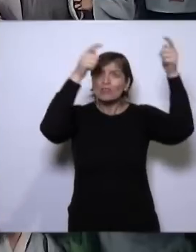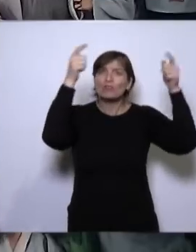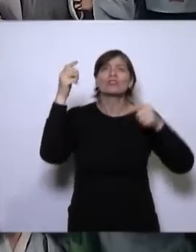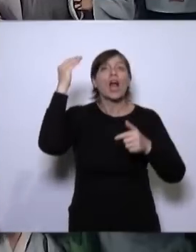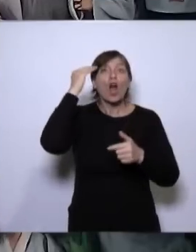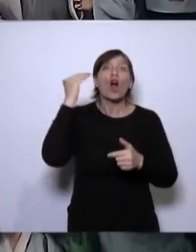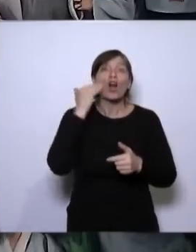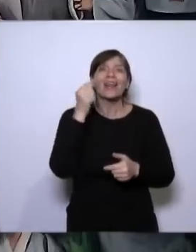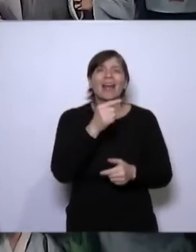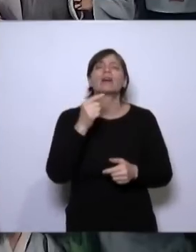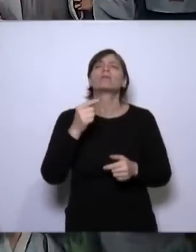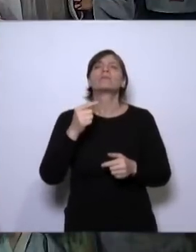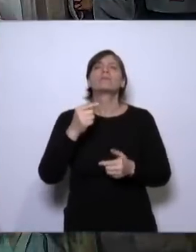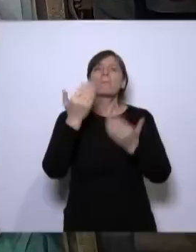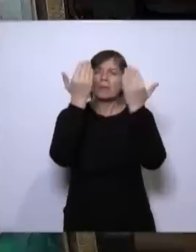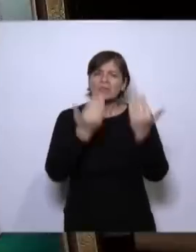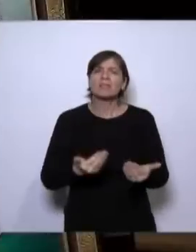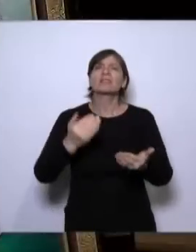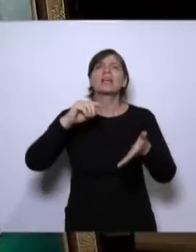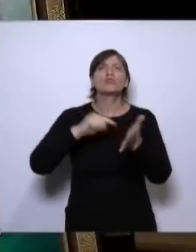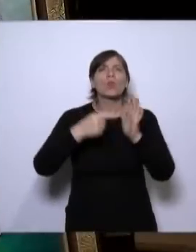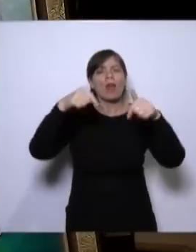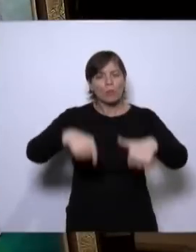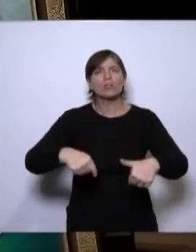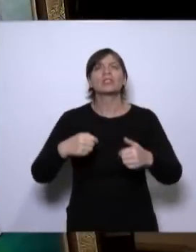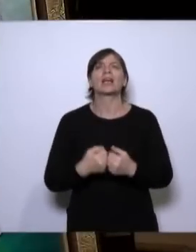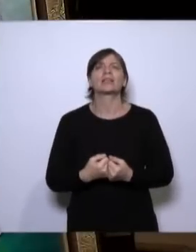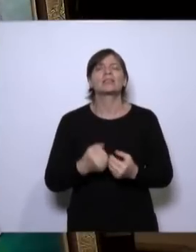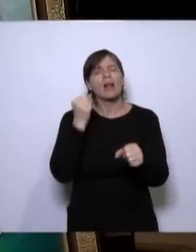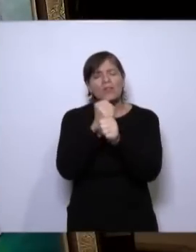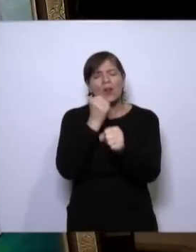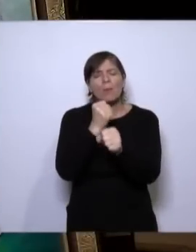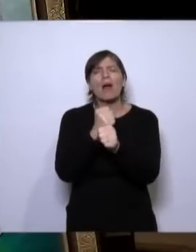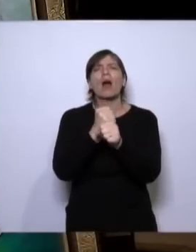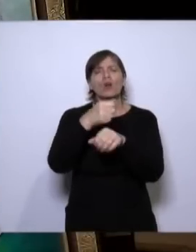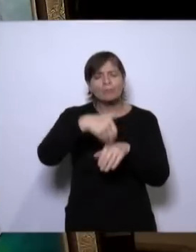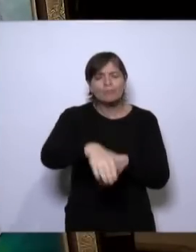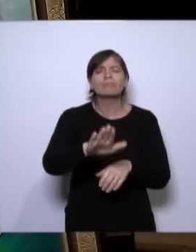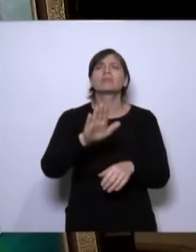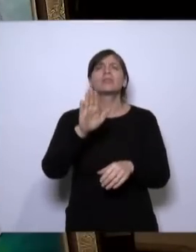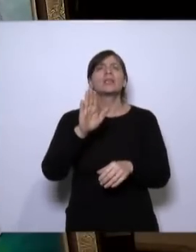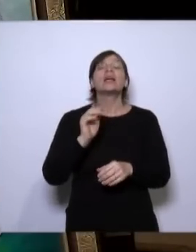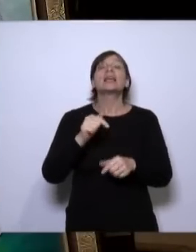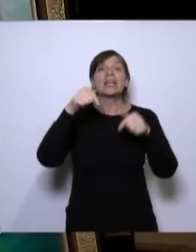gracias a Dios por su presencia y trabajo en este suelo